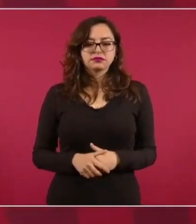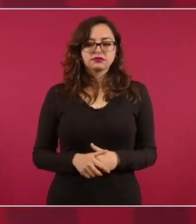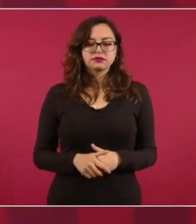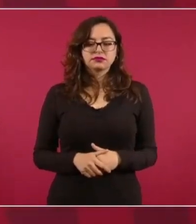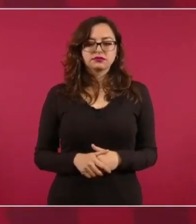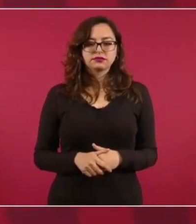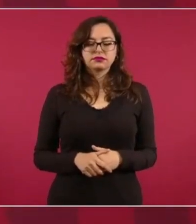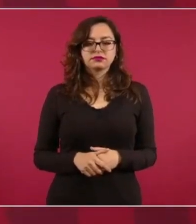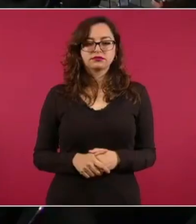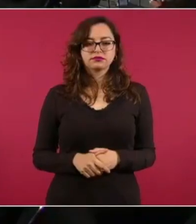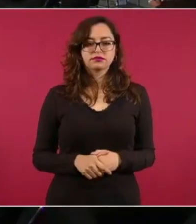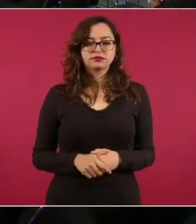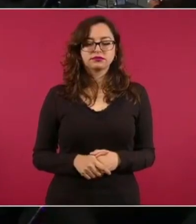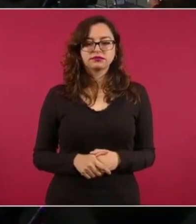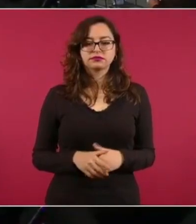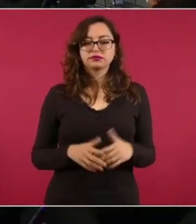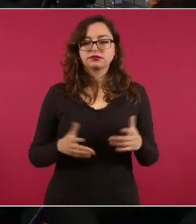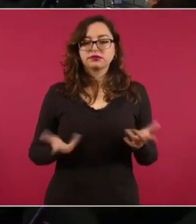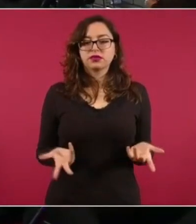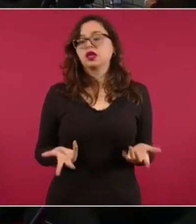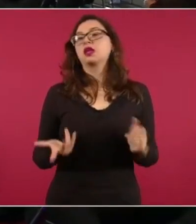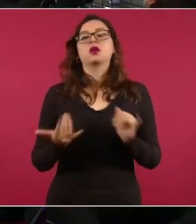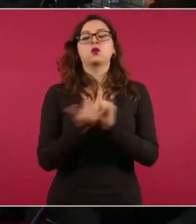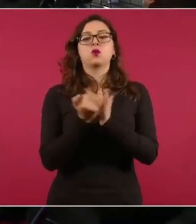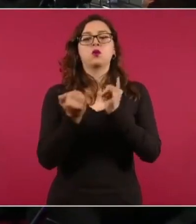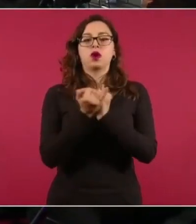Es como lo de ayer,